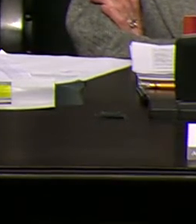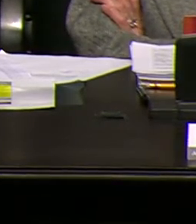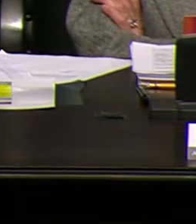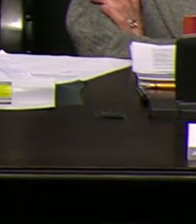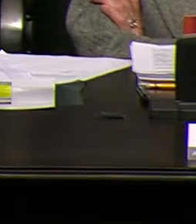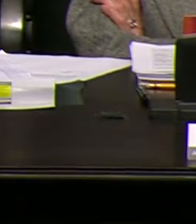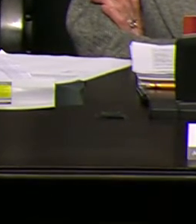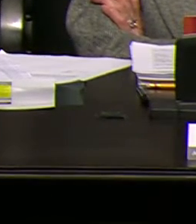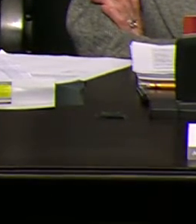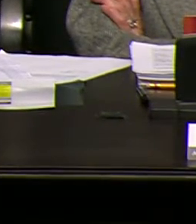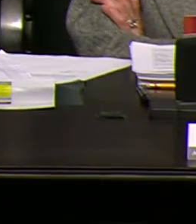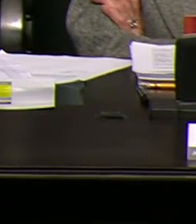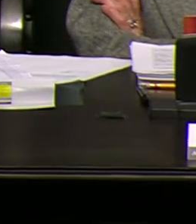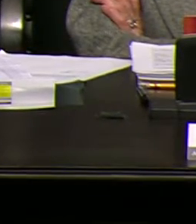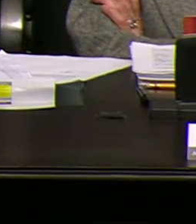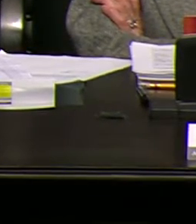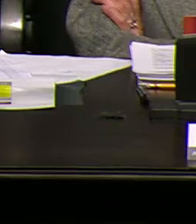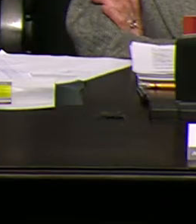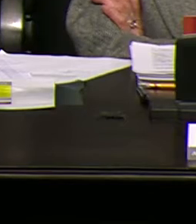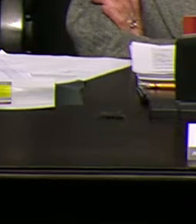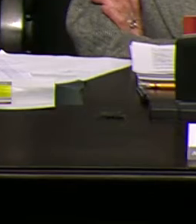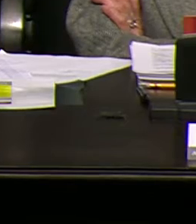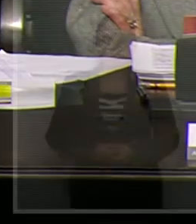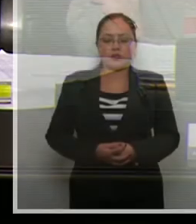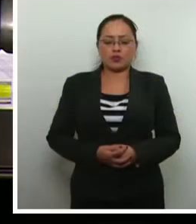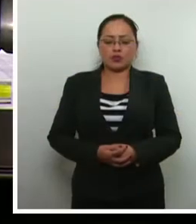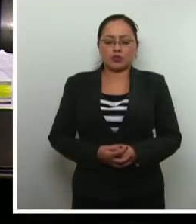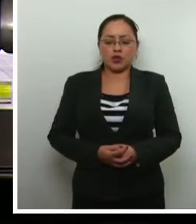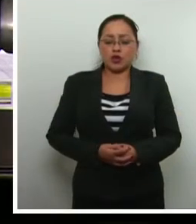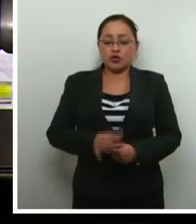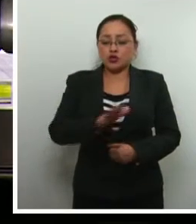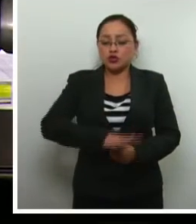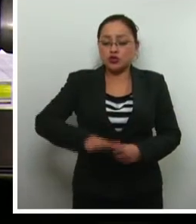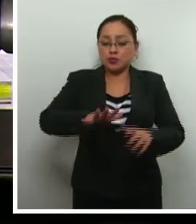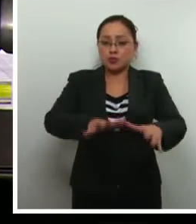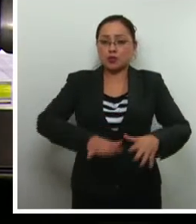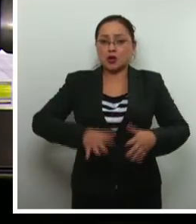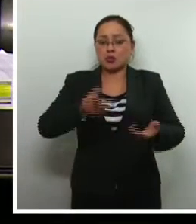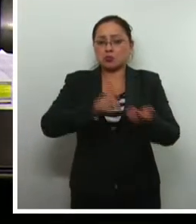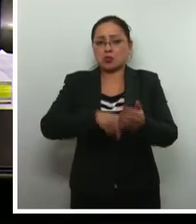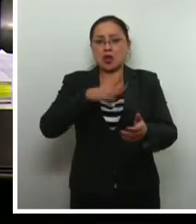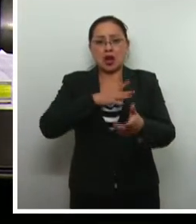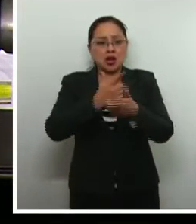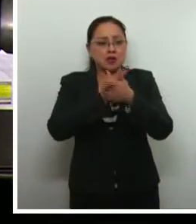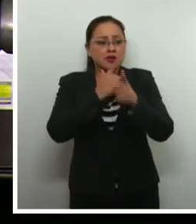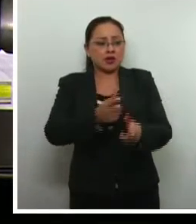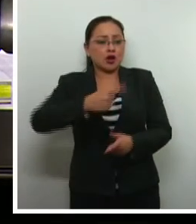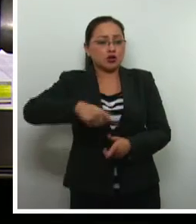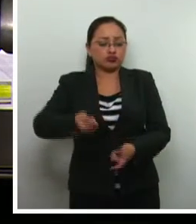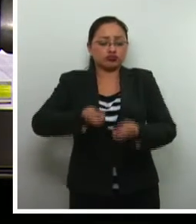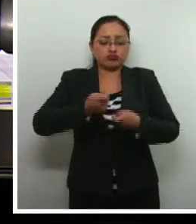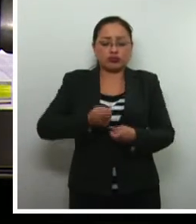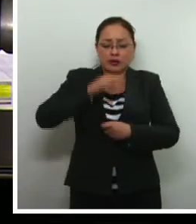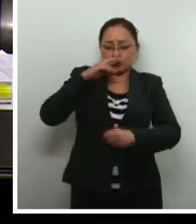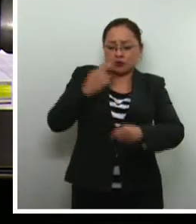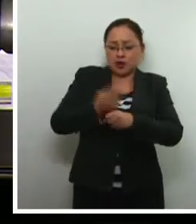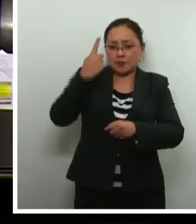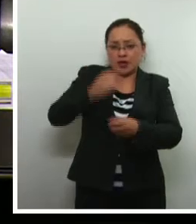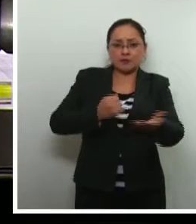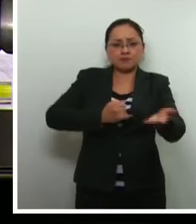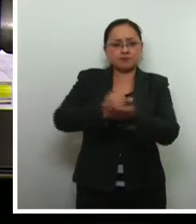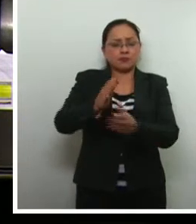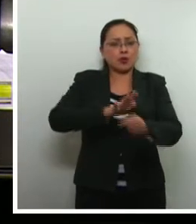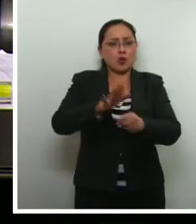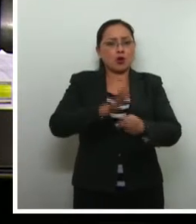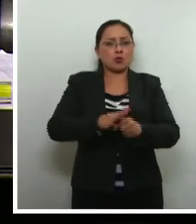la soberanía del Pleno y que tenemos las facultades incluso de poder tomar decisiones por encima